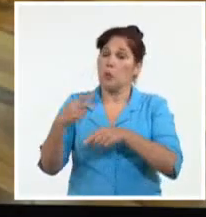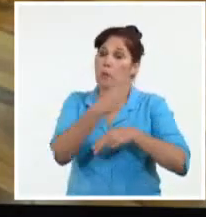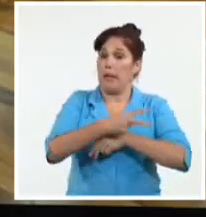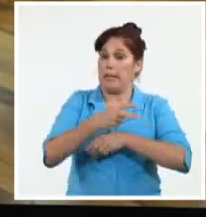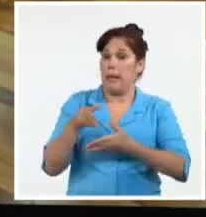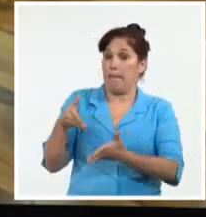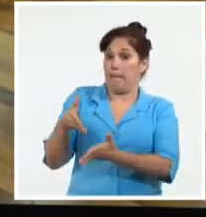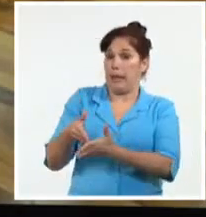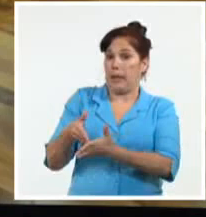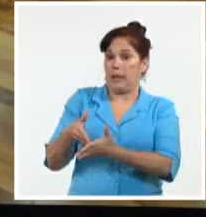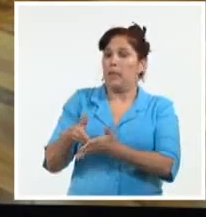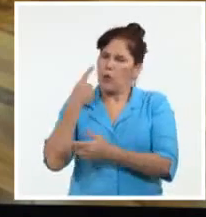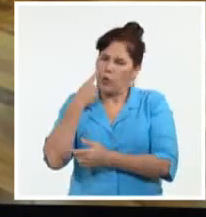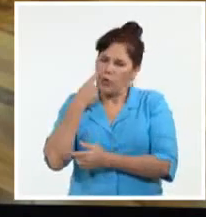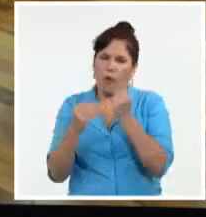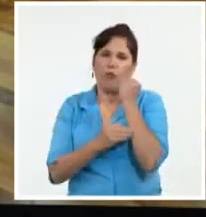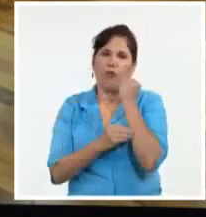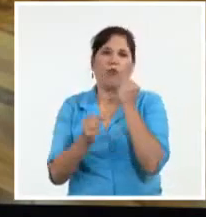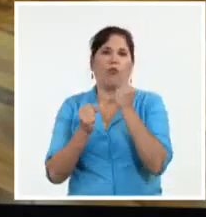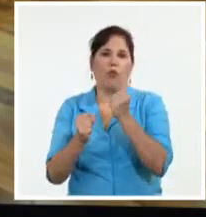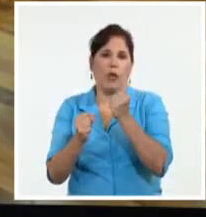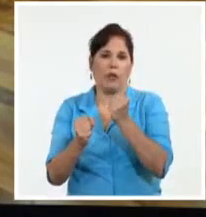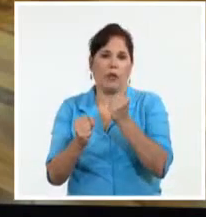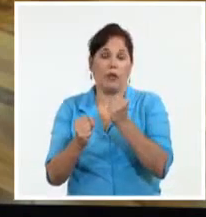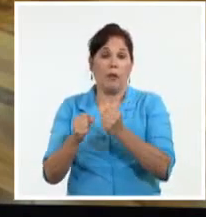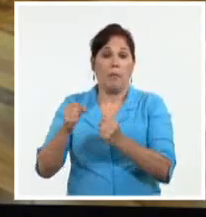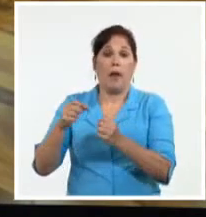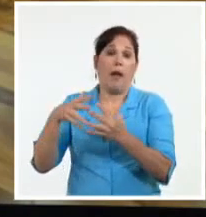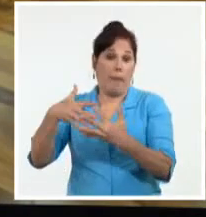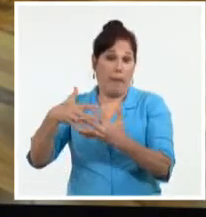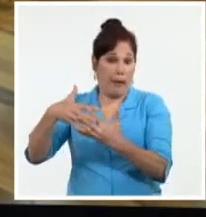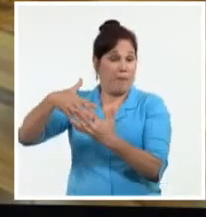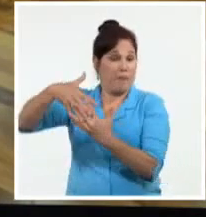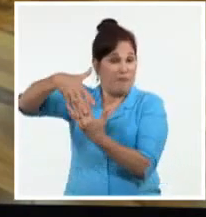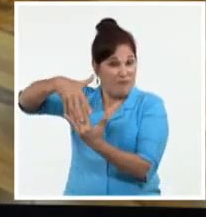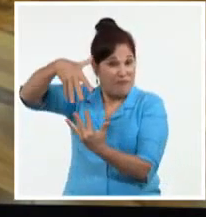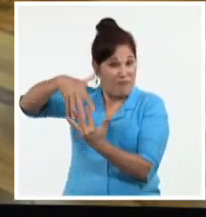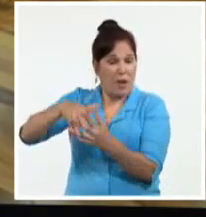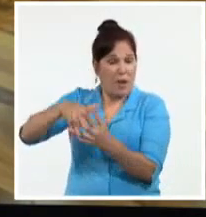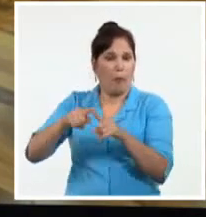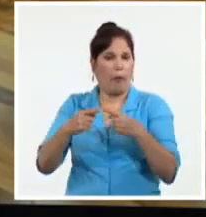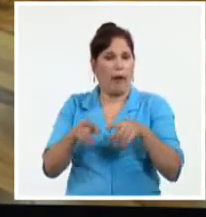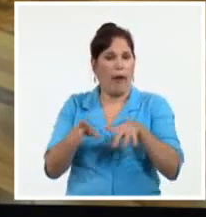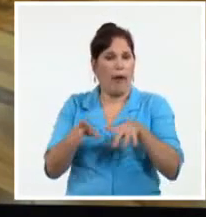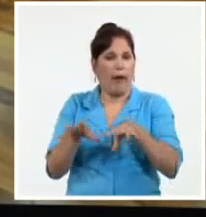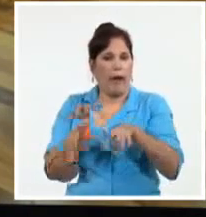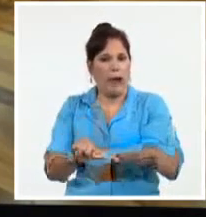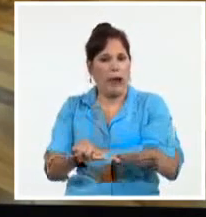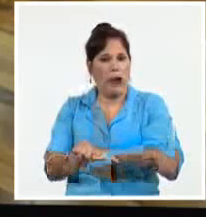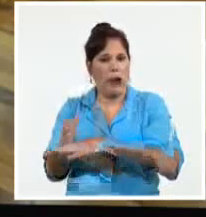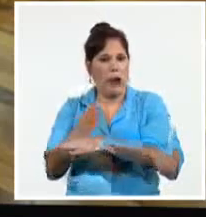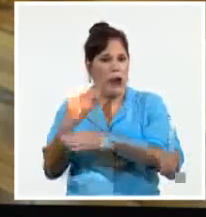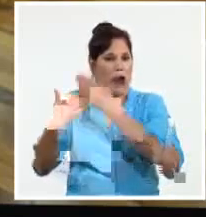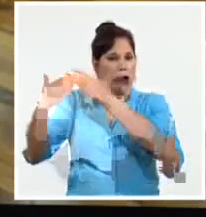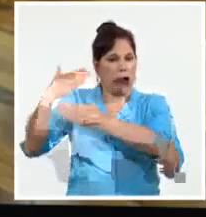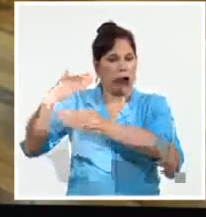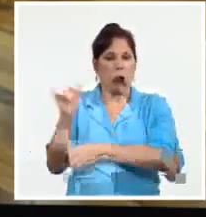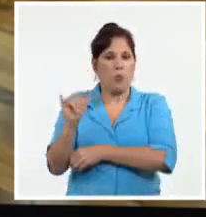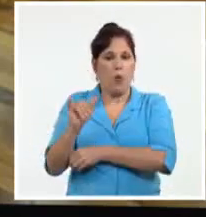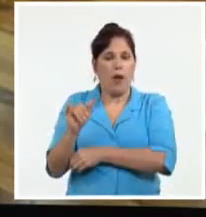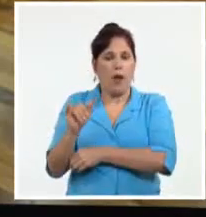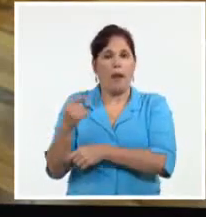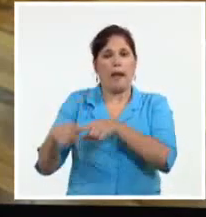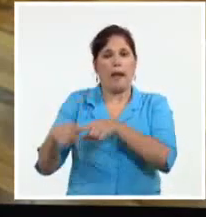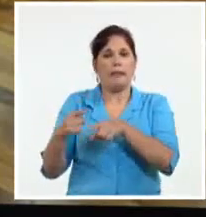a veces no se acaba de ver su potencial. Para una región con una historia de colonialismo fresquita, tratada desde siempre como almacén de